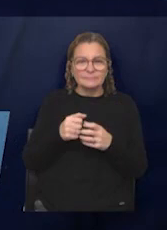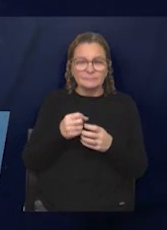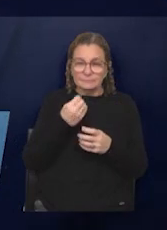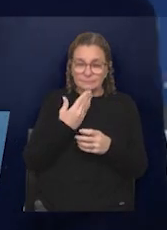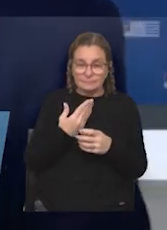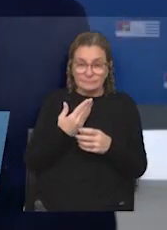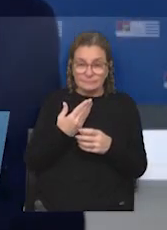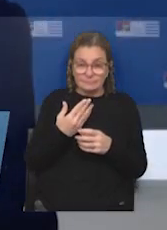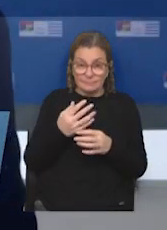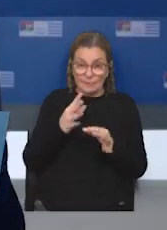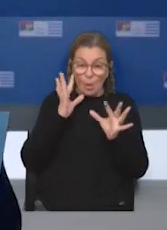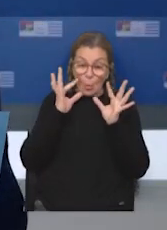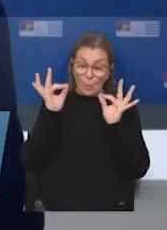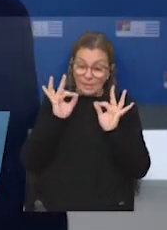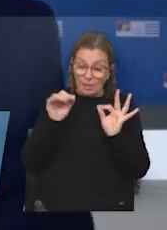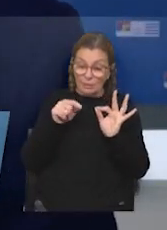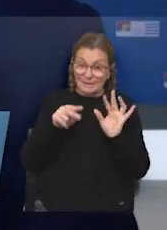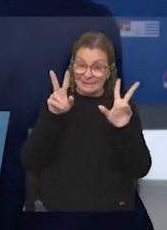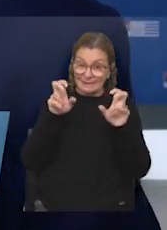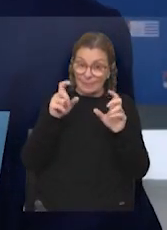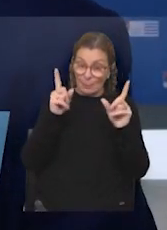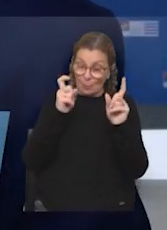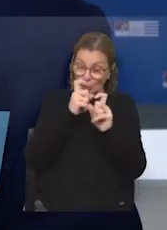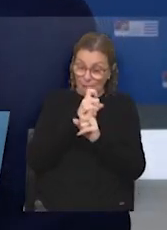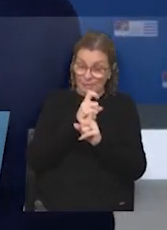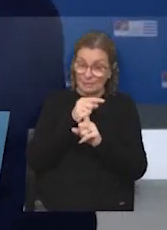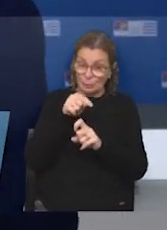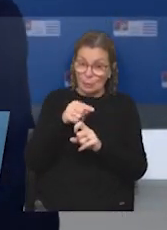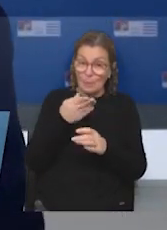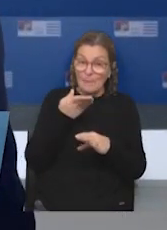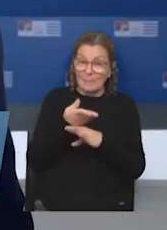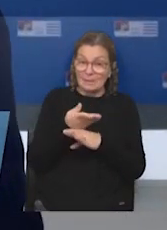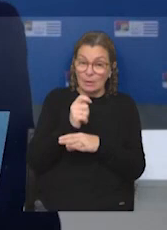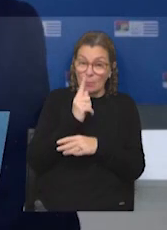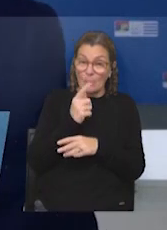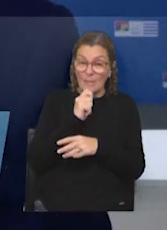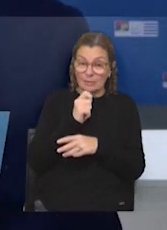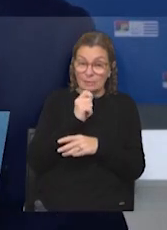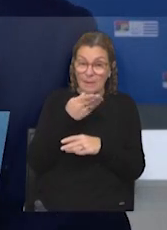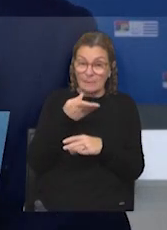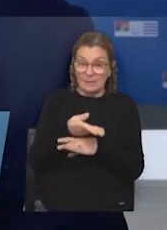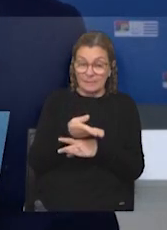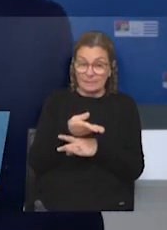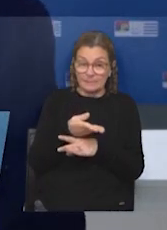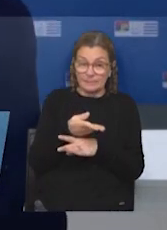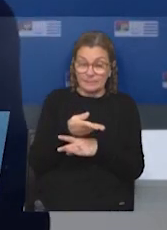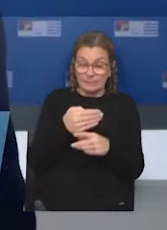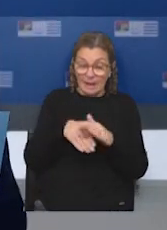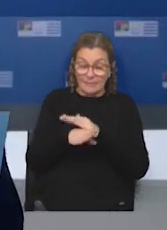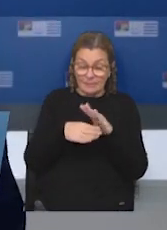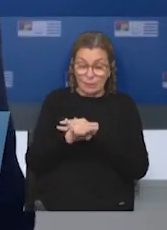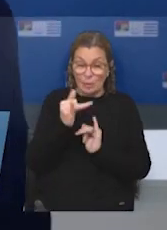Bueno con la cautela que hay tener con temas tan delicados si uno pide si un periodista pide un acceso a la